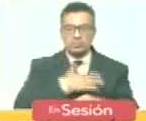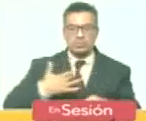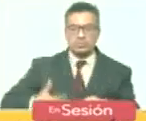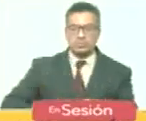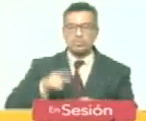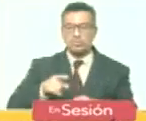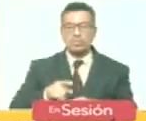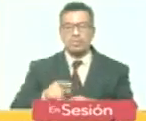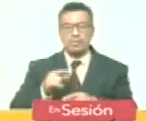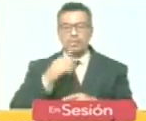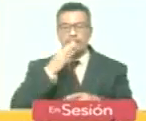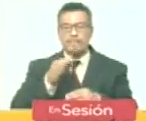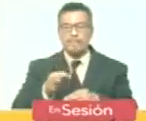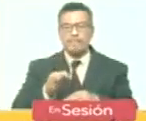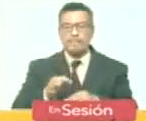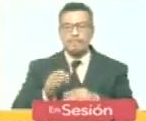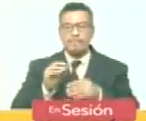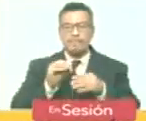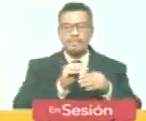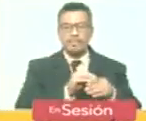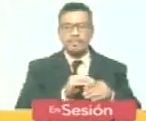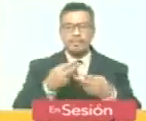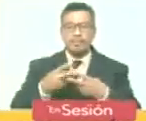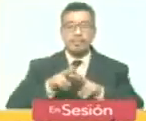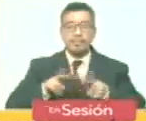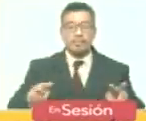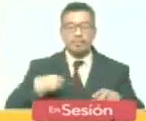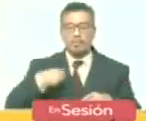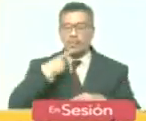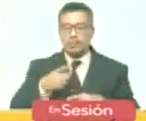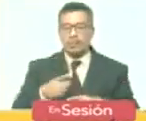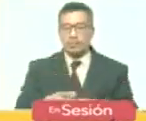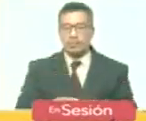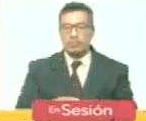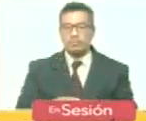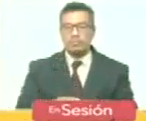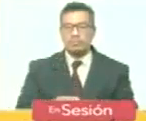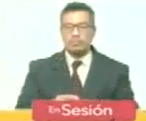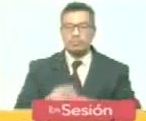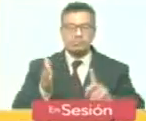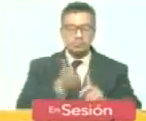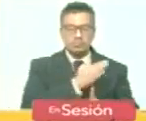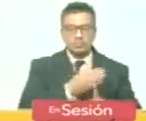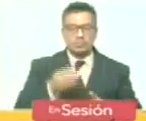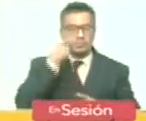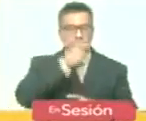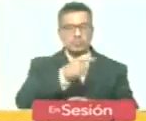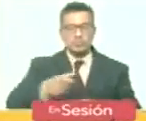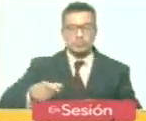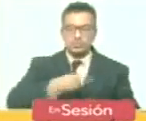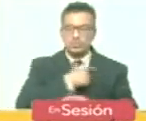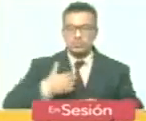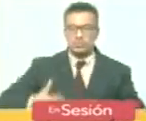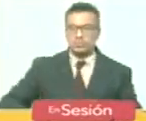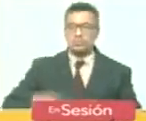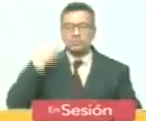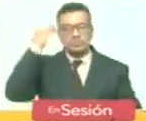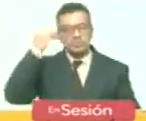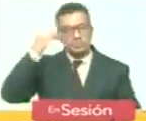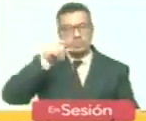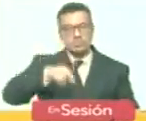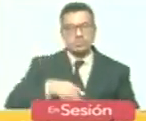en abogando en, por la paz, en el entendido que se trata de una agresión indebida al pueblo y al territorio chino, consideramos que debe